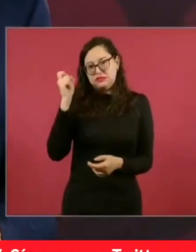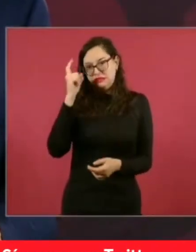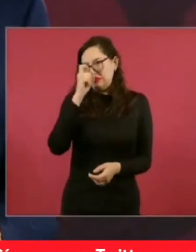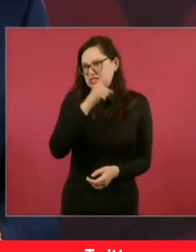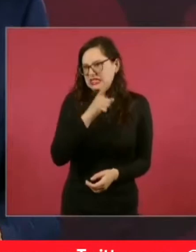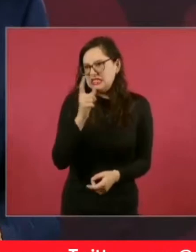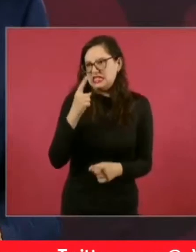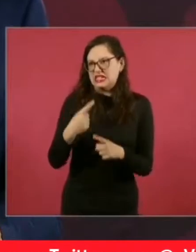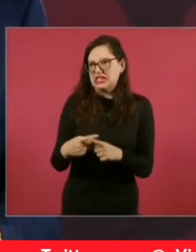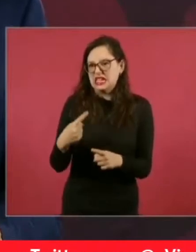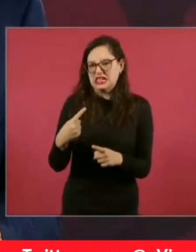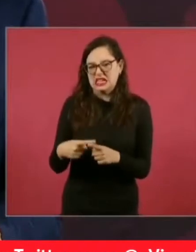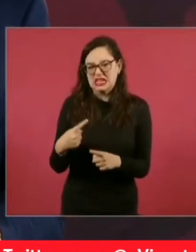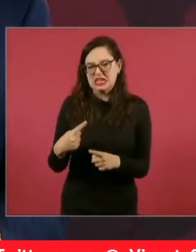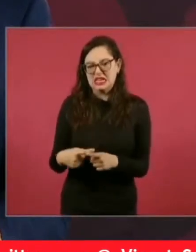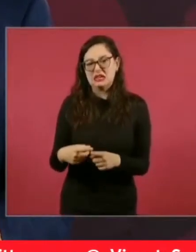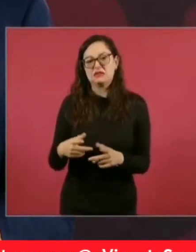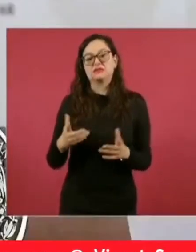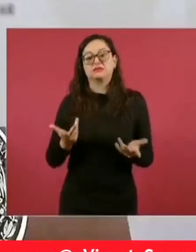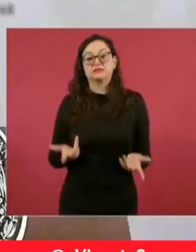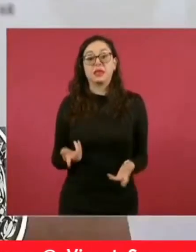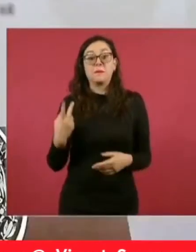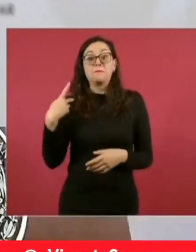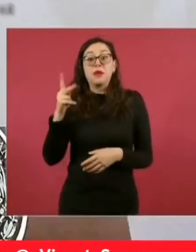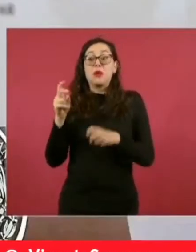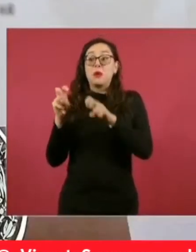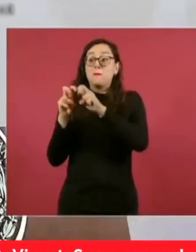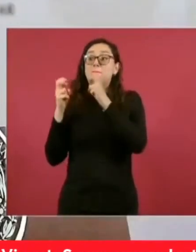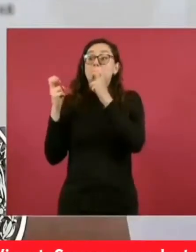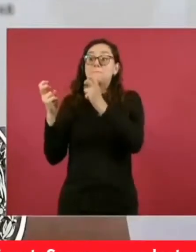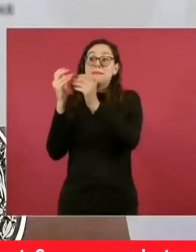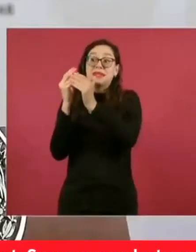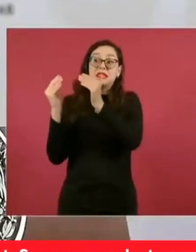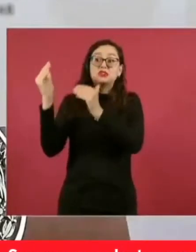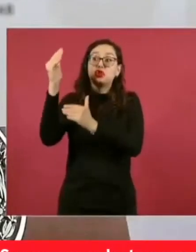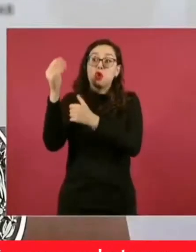10. Bueno, ni siquiera los ministros, que son 11,